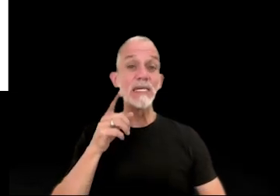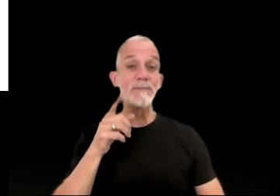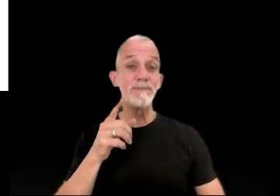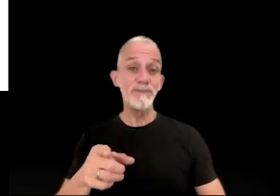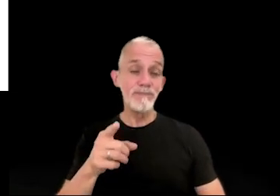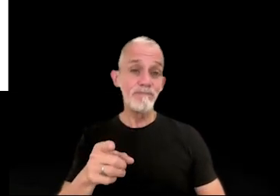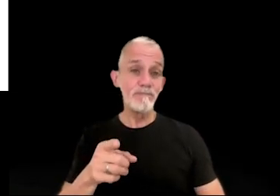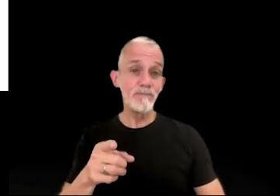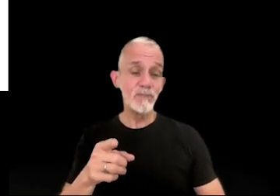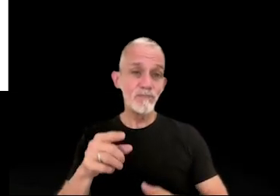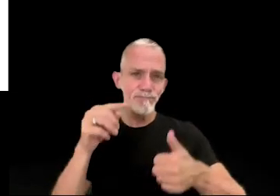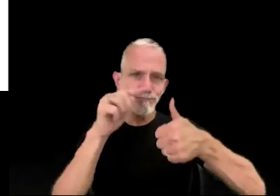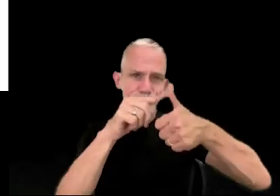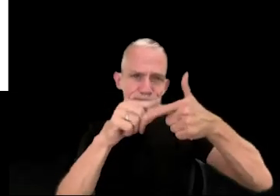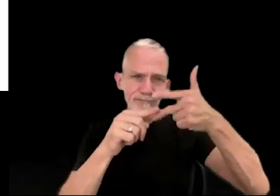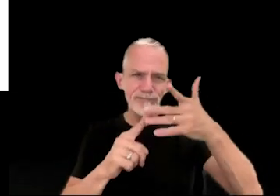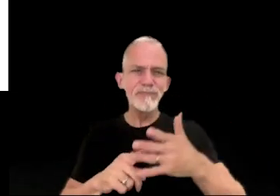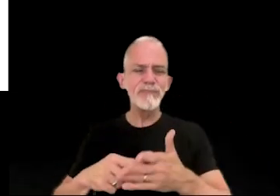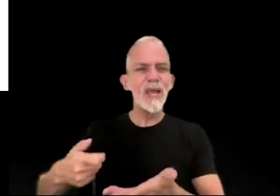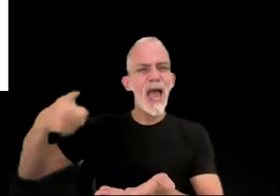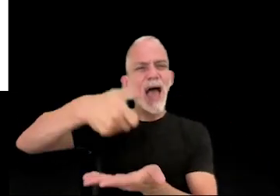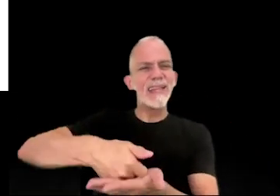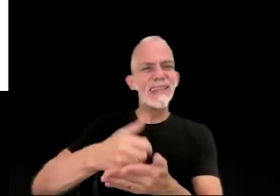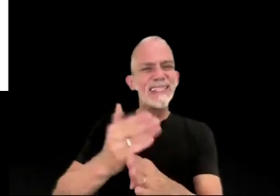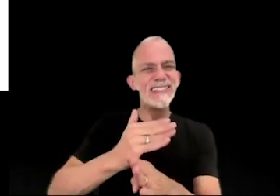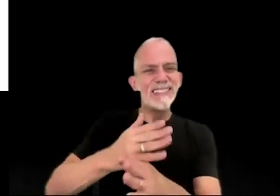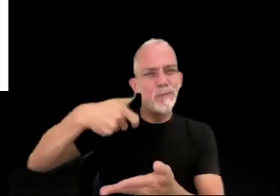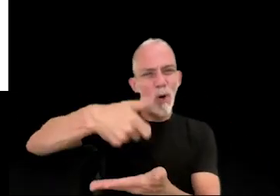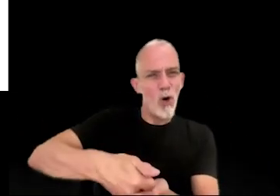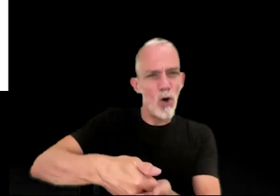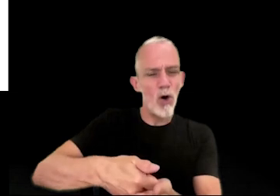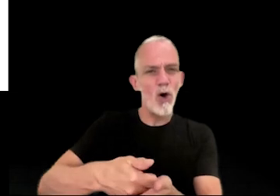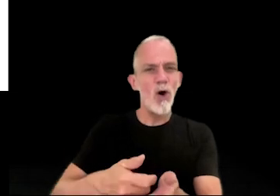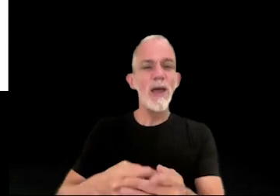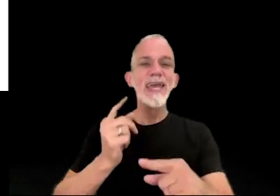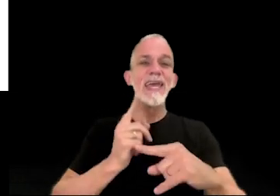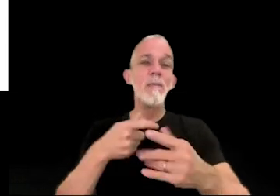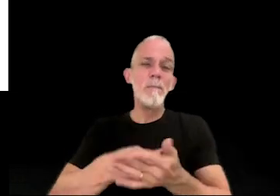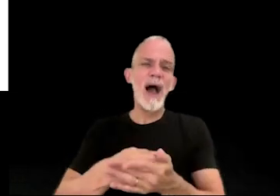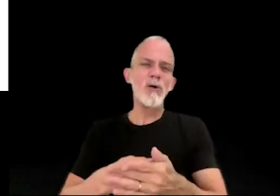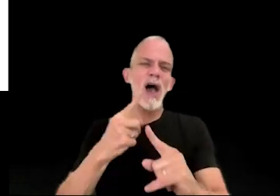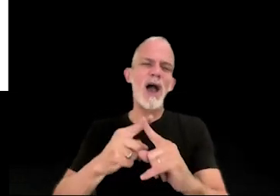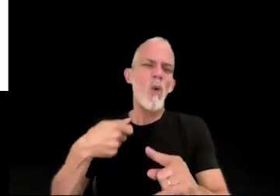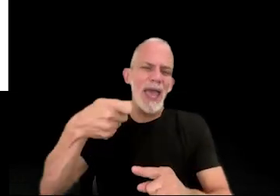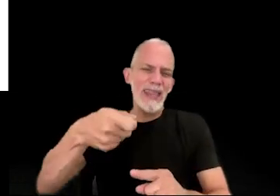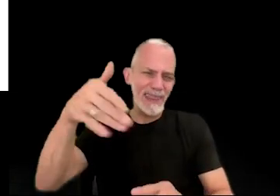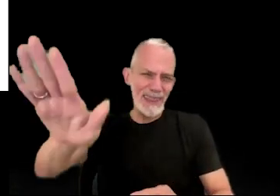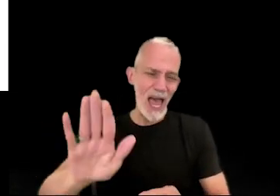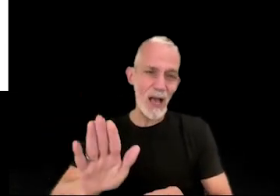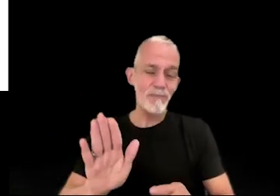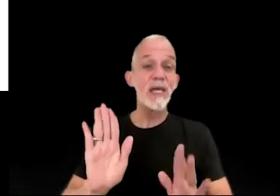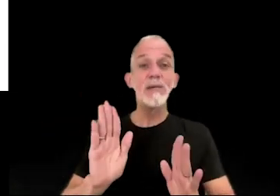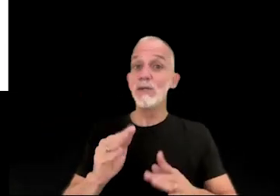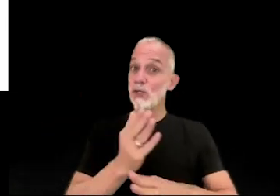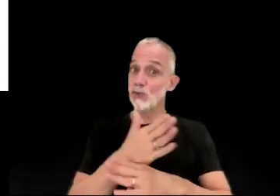Estos conceptos, anticipos y pagos a cuenta, quedan excluidos, excepto aquellos anticipos que estén vencidos al 31 del